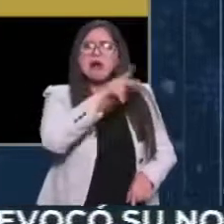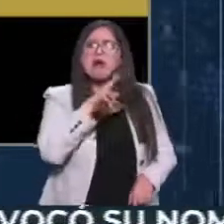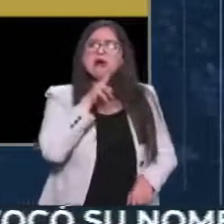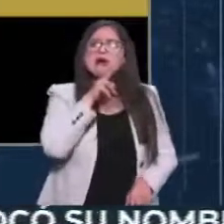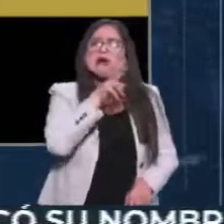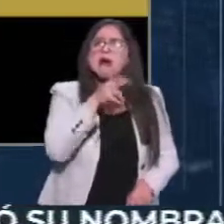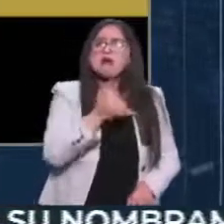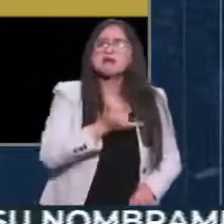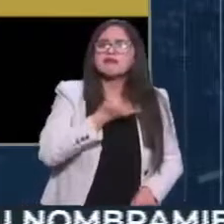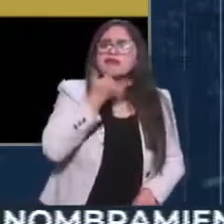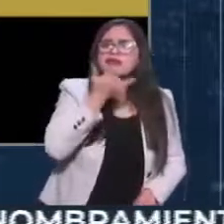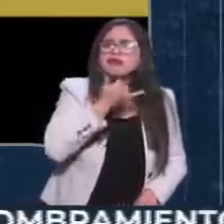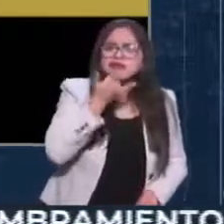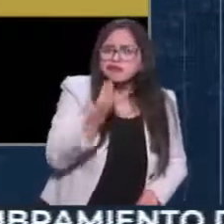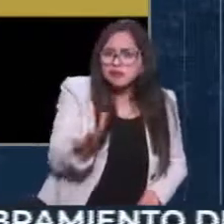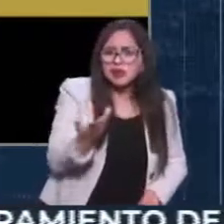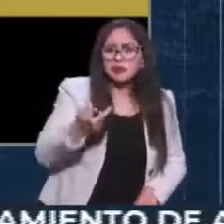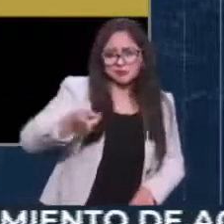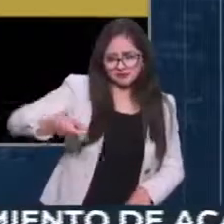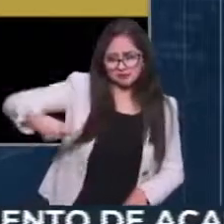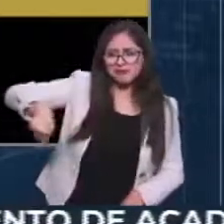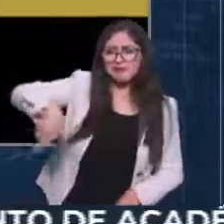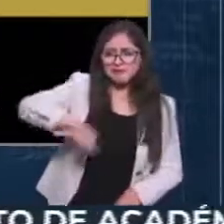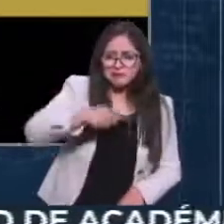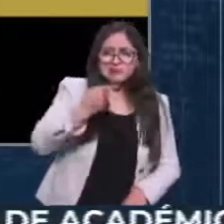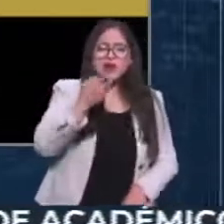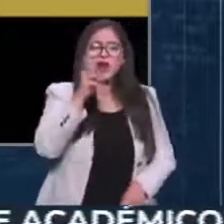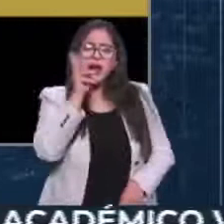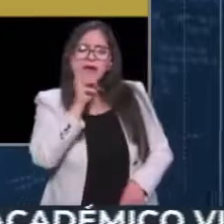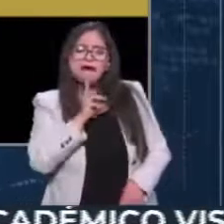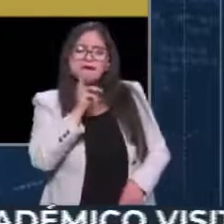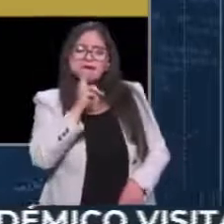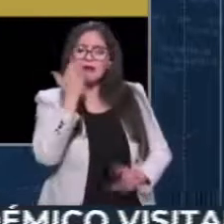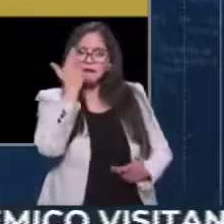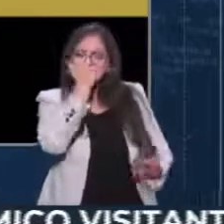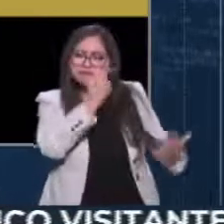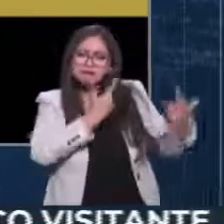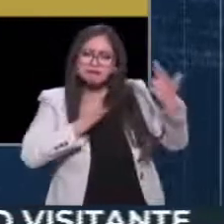cuando estamos haciendo la revisión del otro